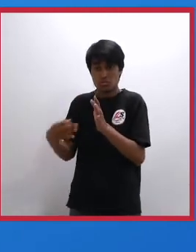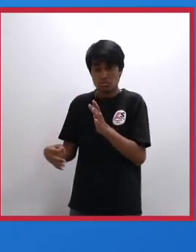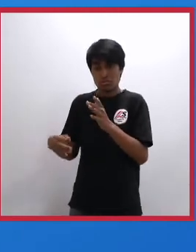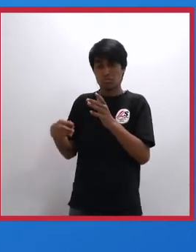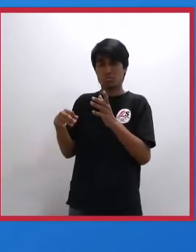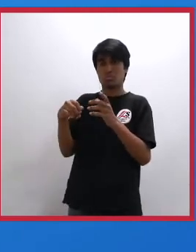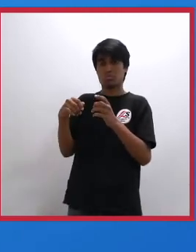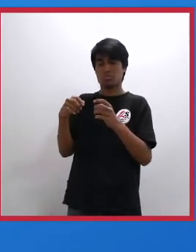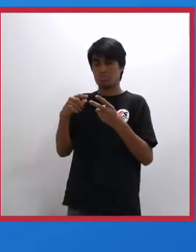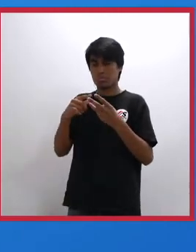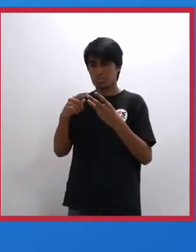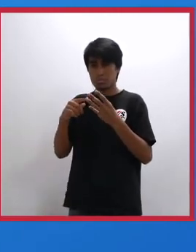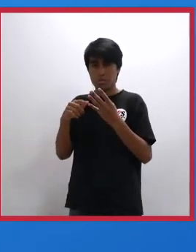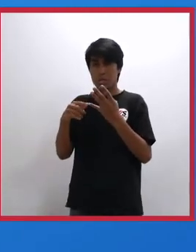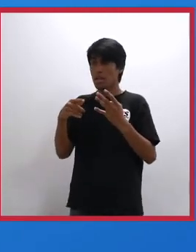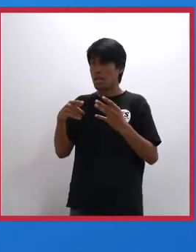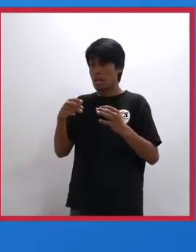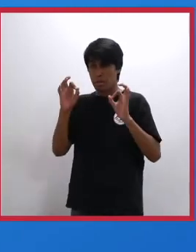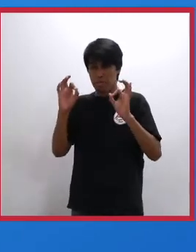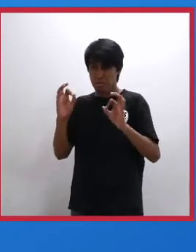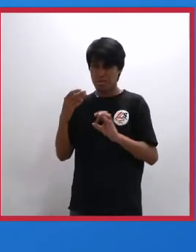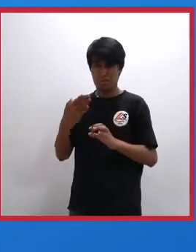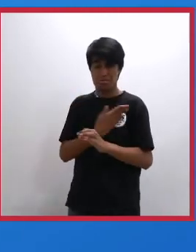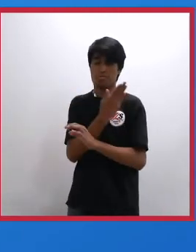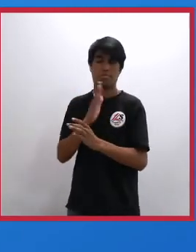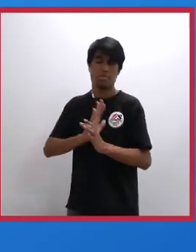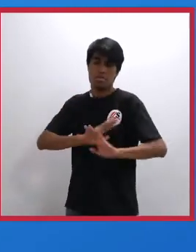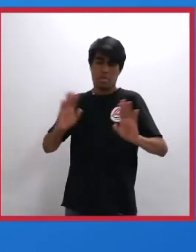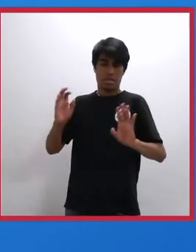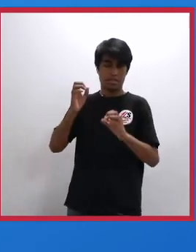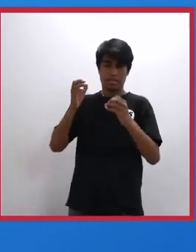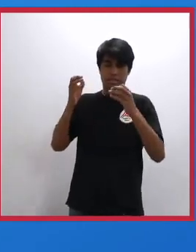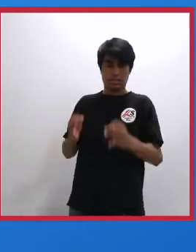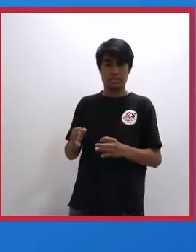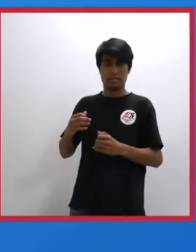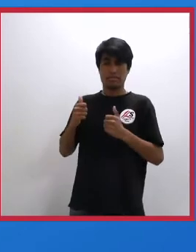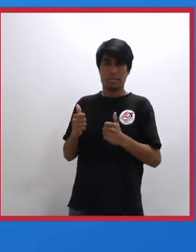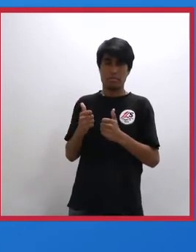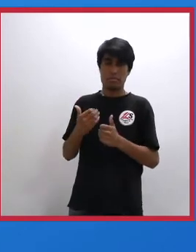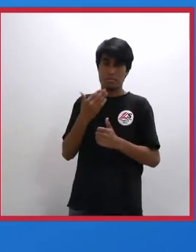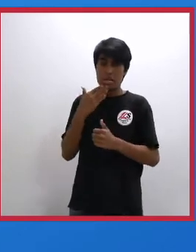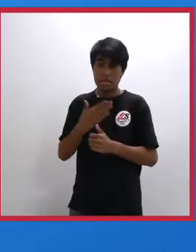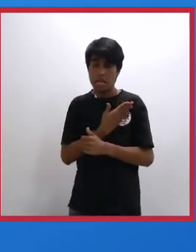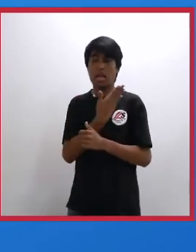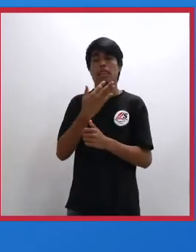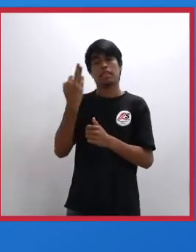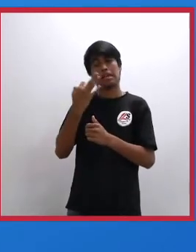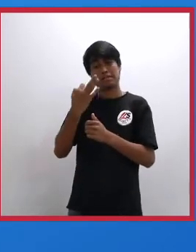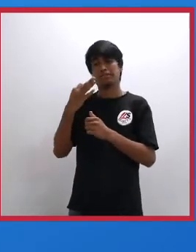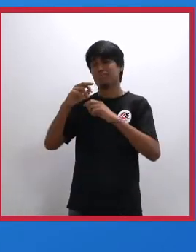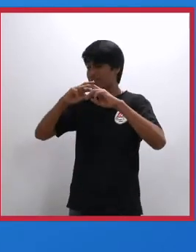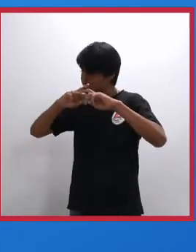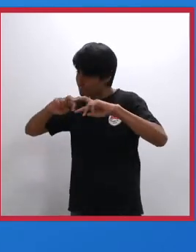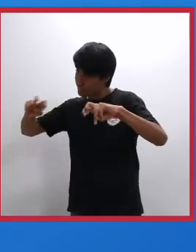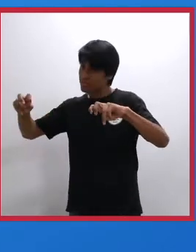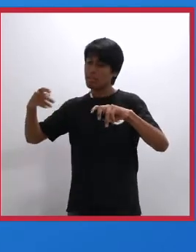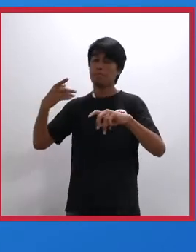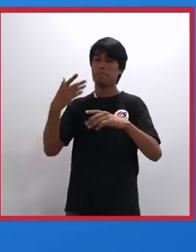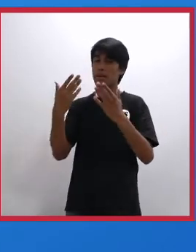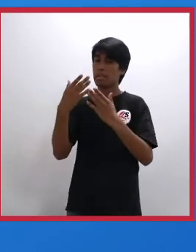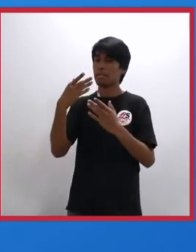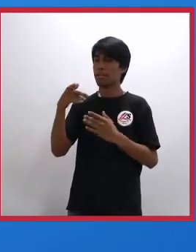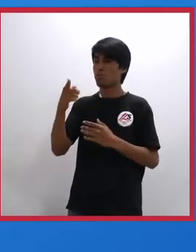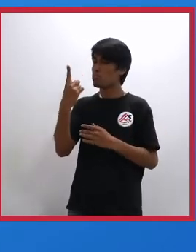no deberían haber accidentes. Y si sucede, lo que tenemos que hacer es analizar, porque quizás hay algo que